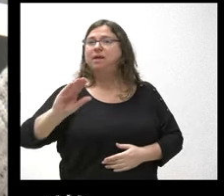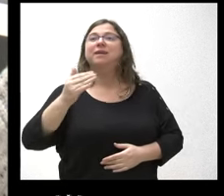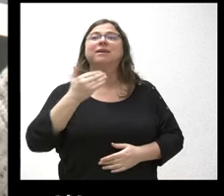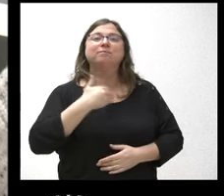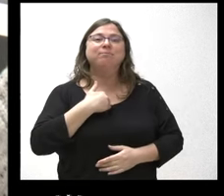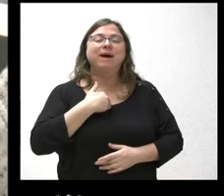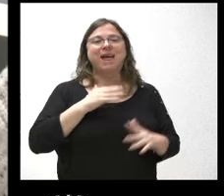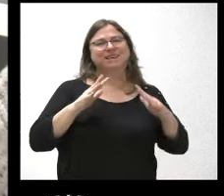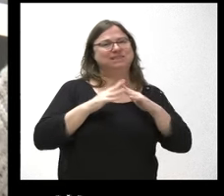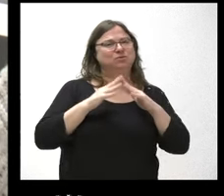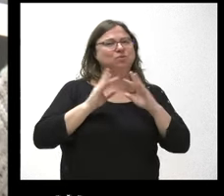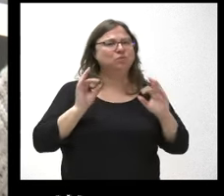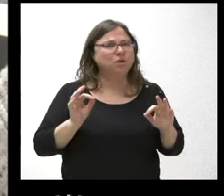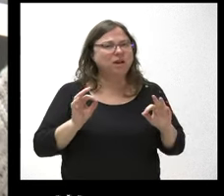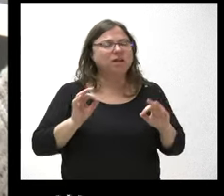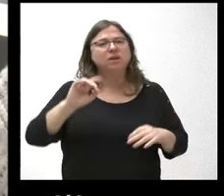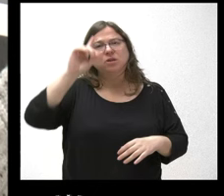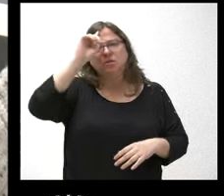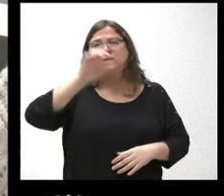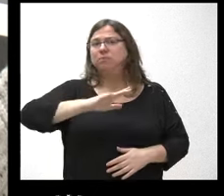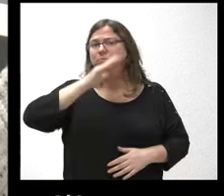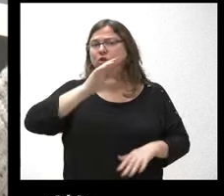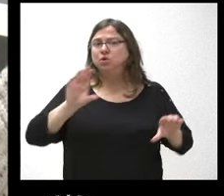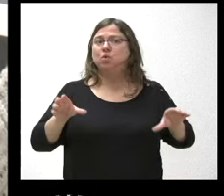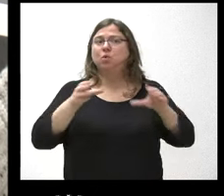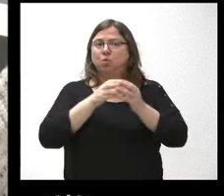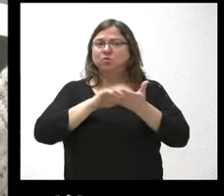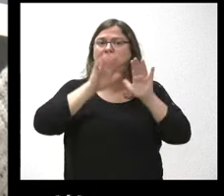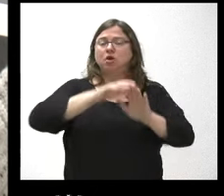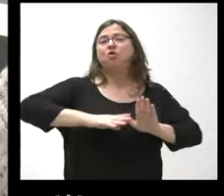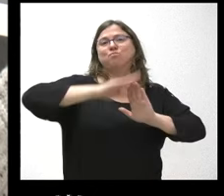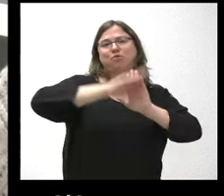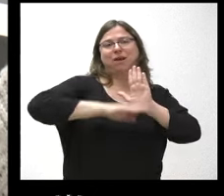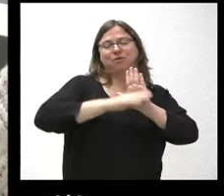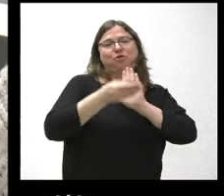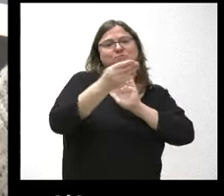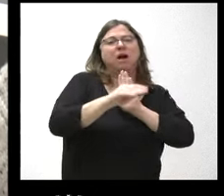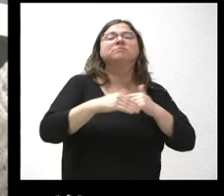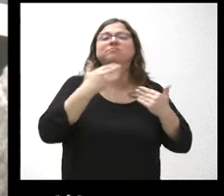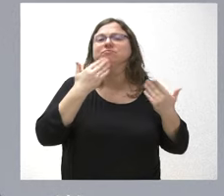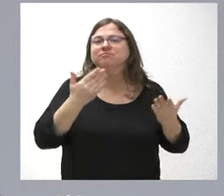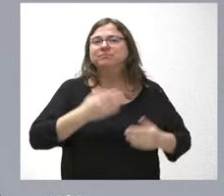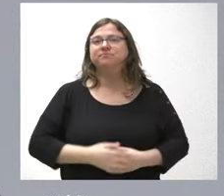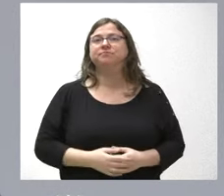es infraestructura. Entonces, no sé si por eso la Junta decide hacer una programación. Gracias. No entramos a valorar,